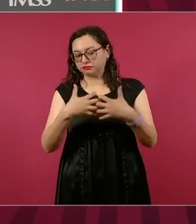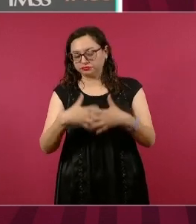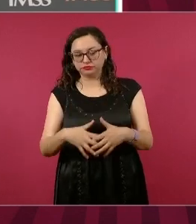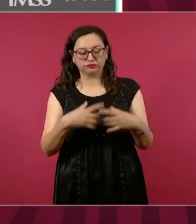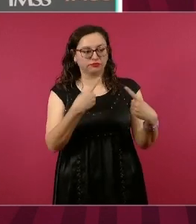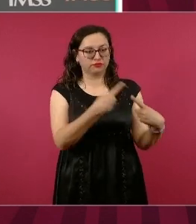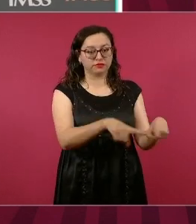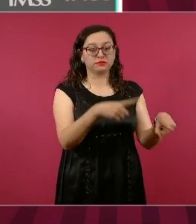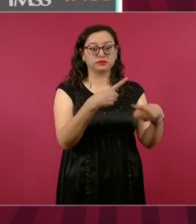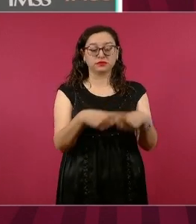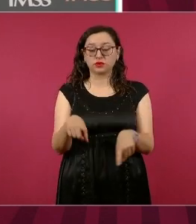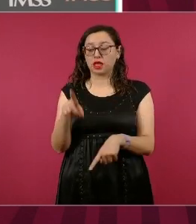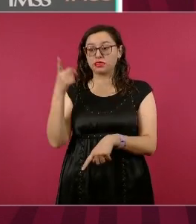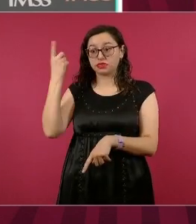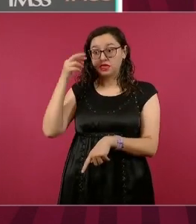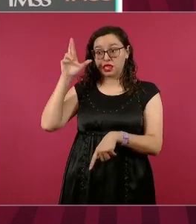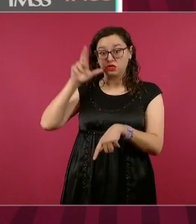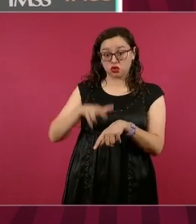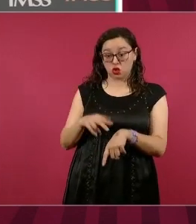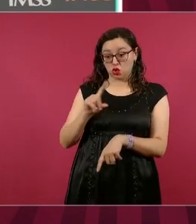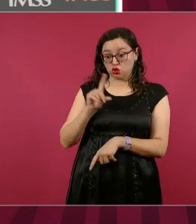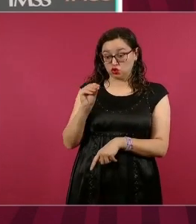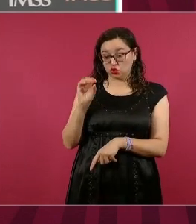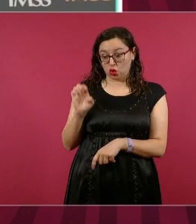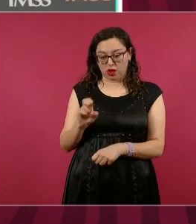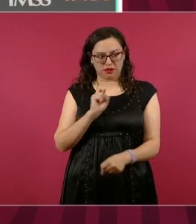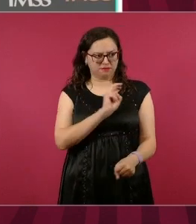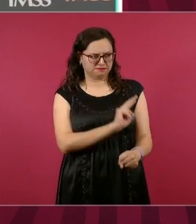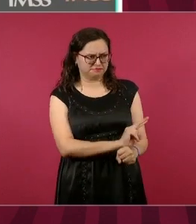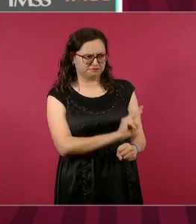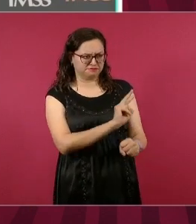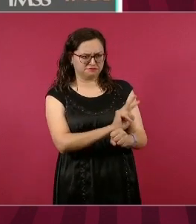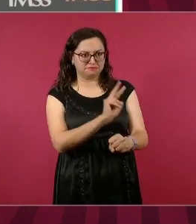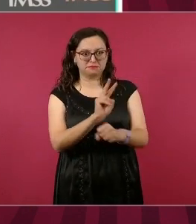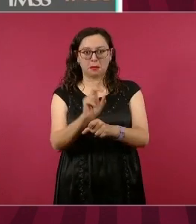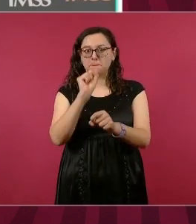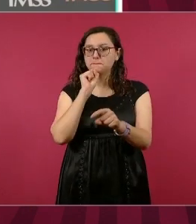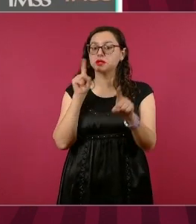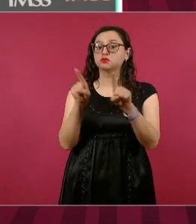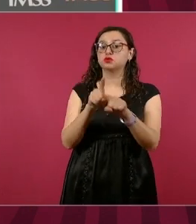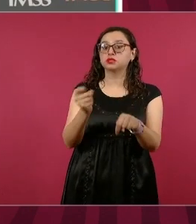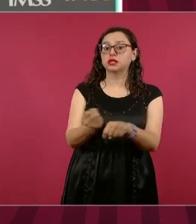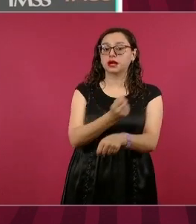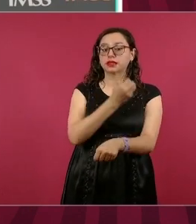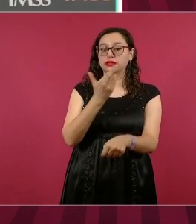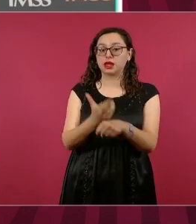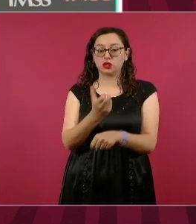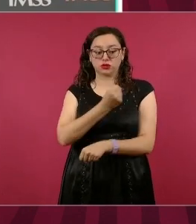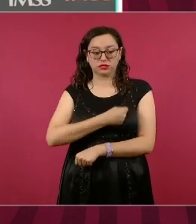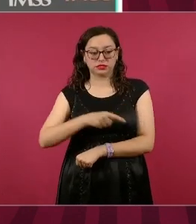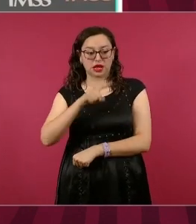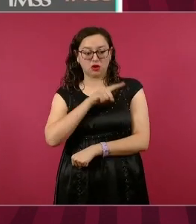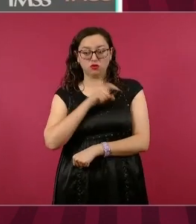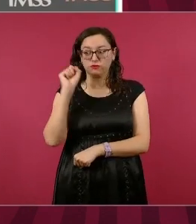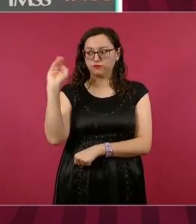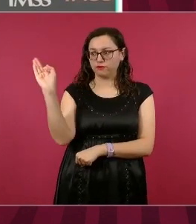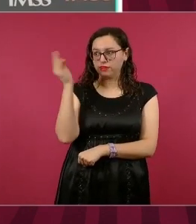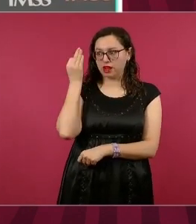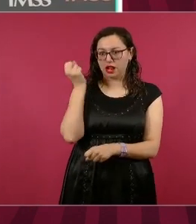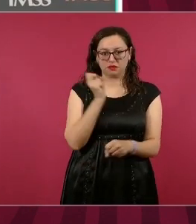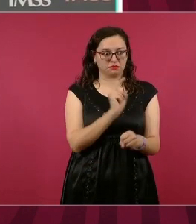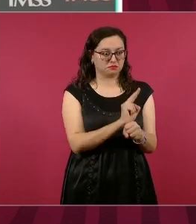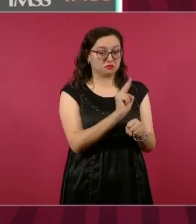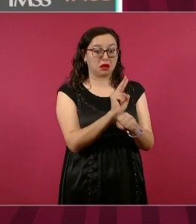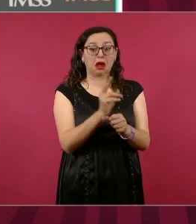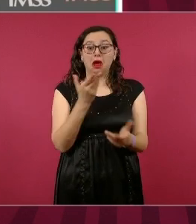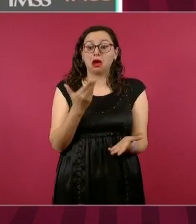director general del Seguro Social y por el propio secretario de Salud Federal. Nosotros encontramos de manera óptima servicios